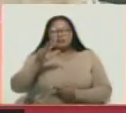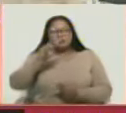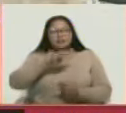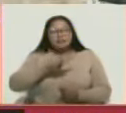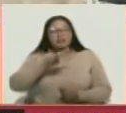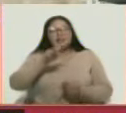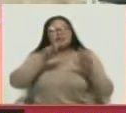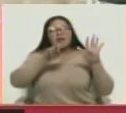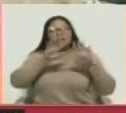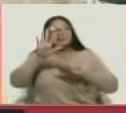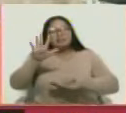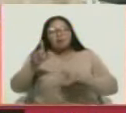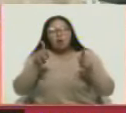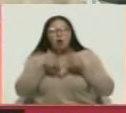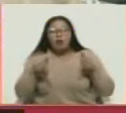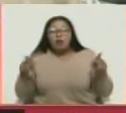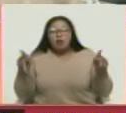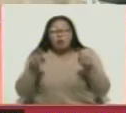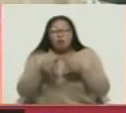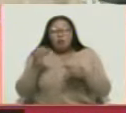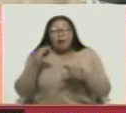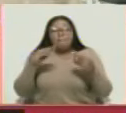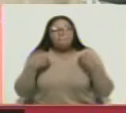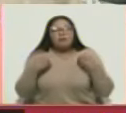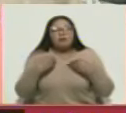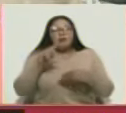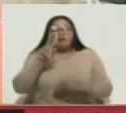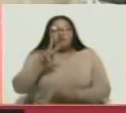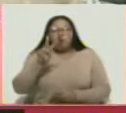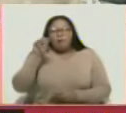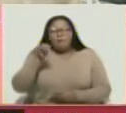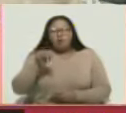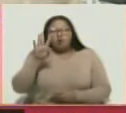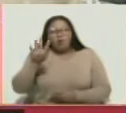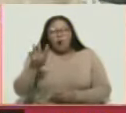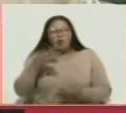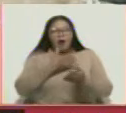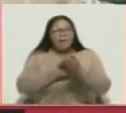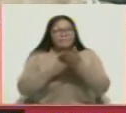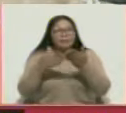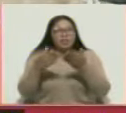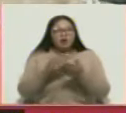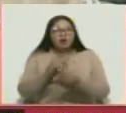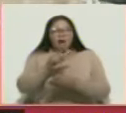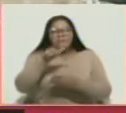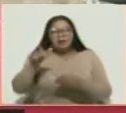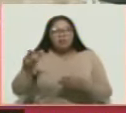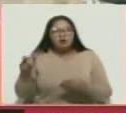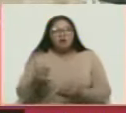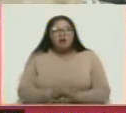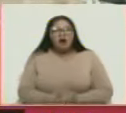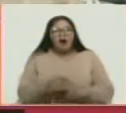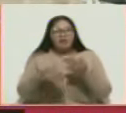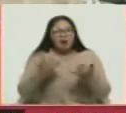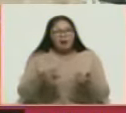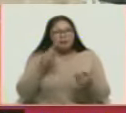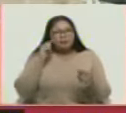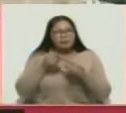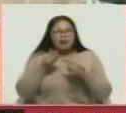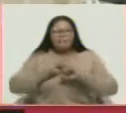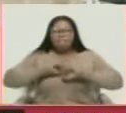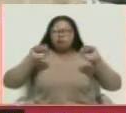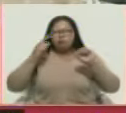cuadrados, donde habitan 2.4 millones de personas. Caiga donde caiga, las bombas